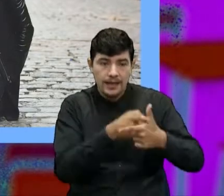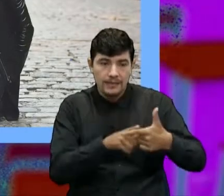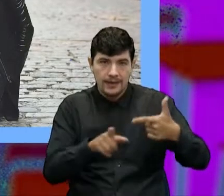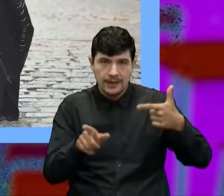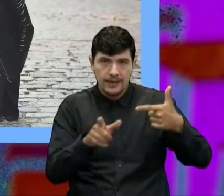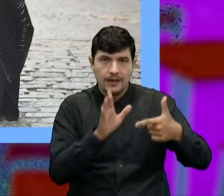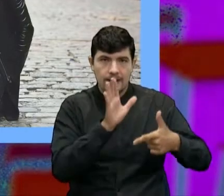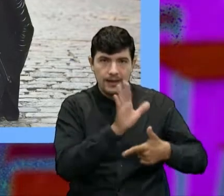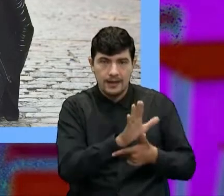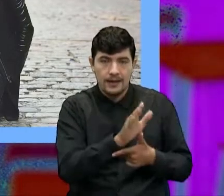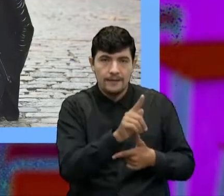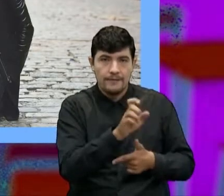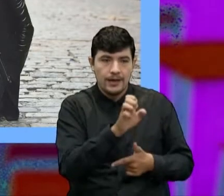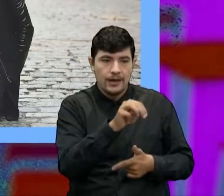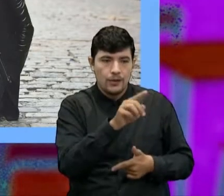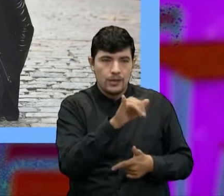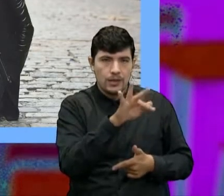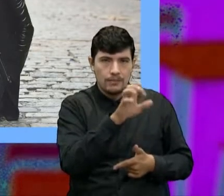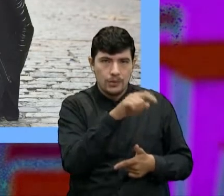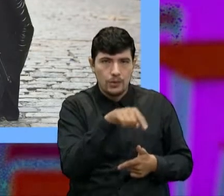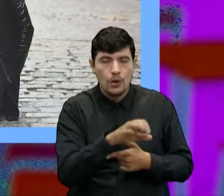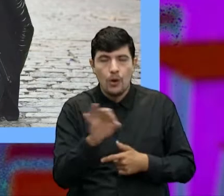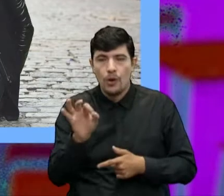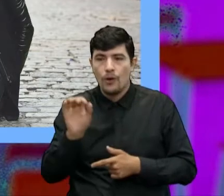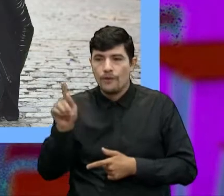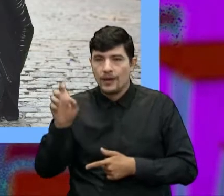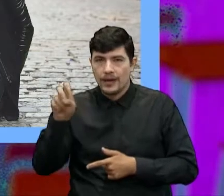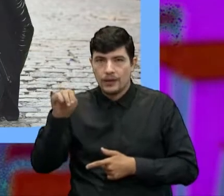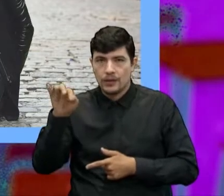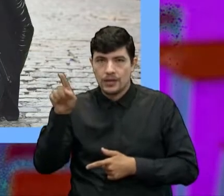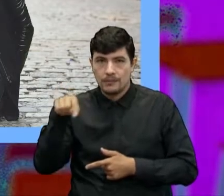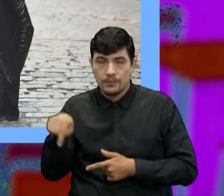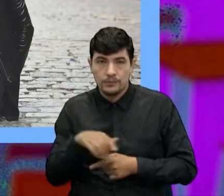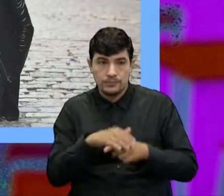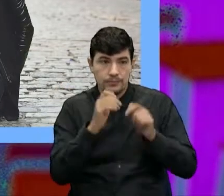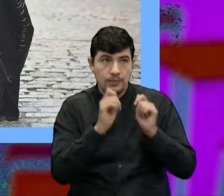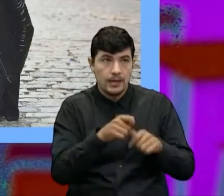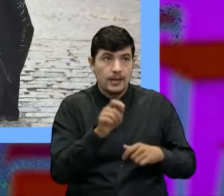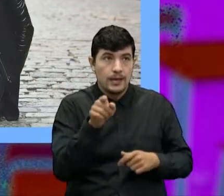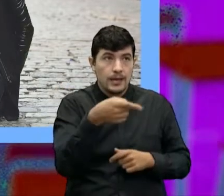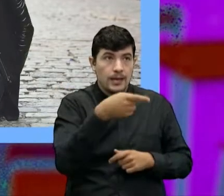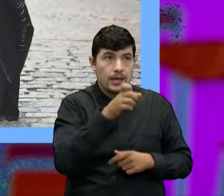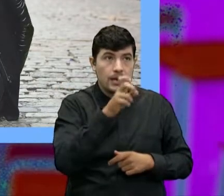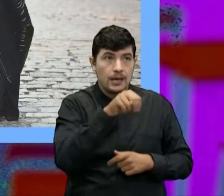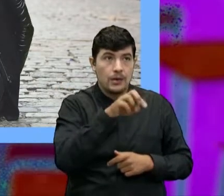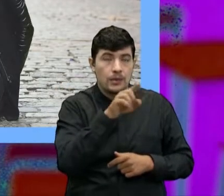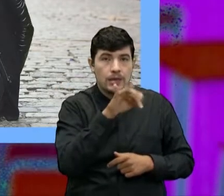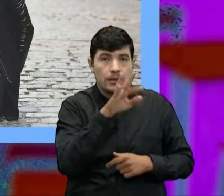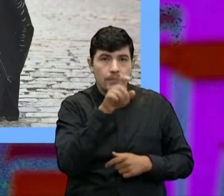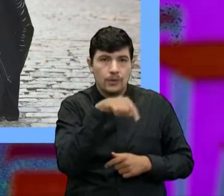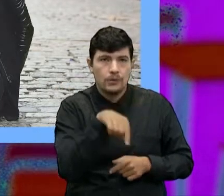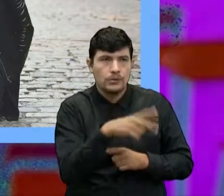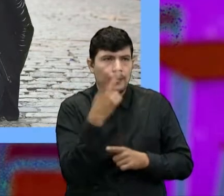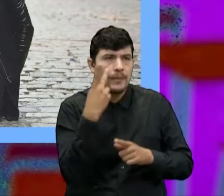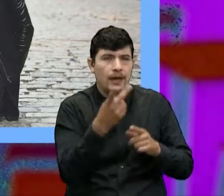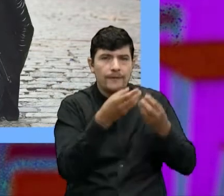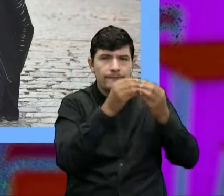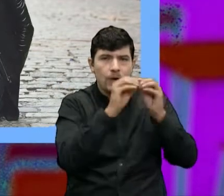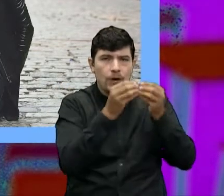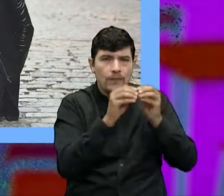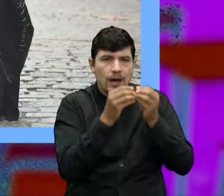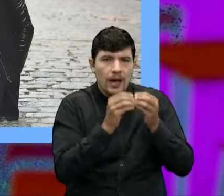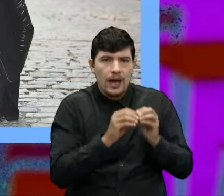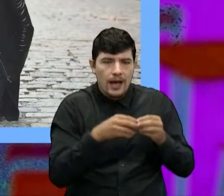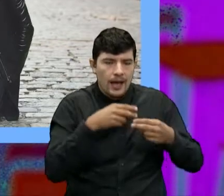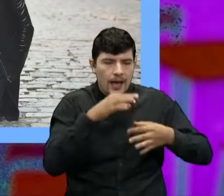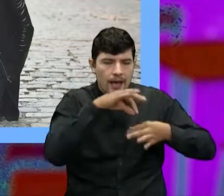fenotipos Muy bien Ok Bueno El genotipo Es la composición genética De la persona